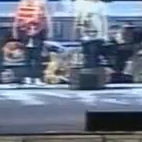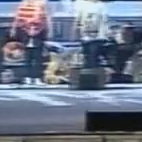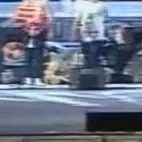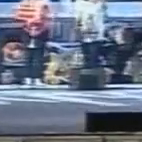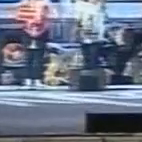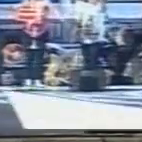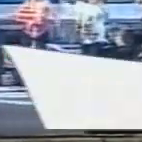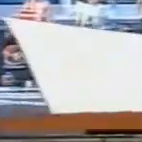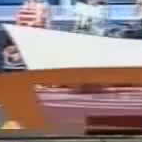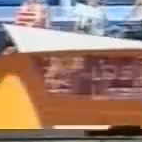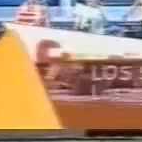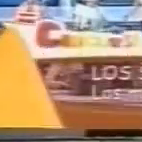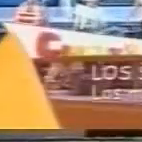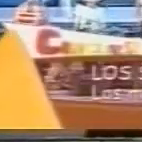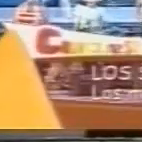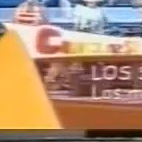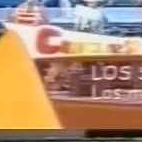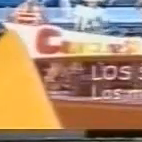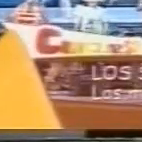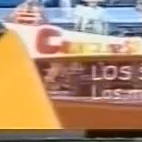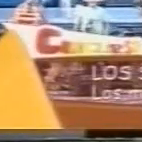esta murga no hay ninguna igual.